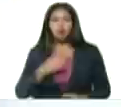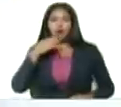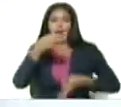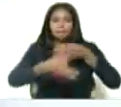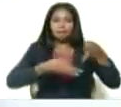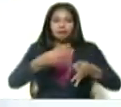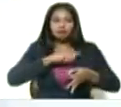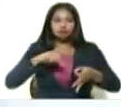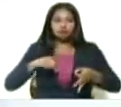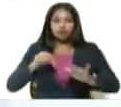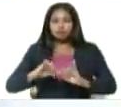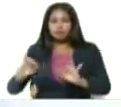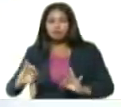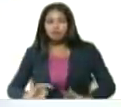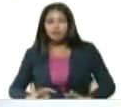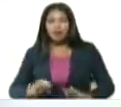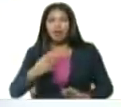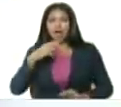esta visita.